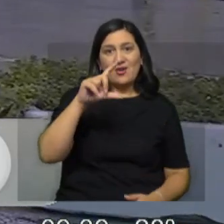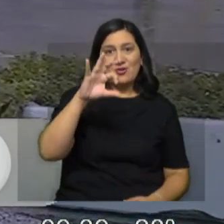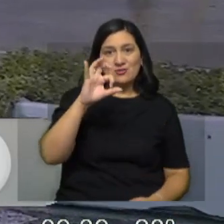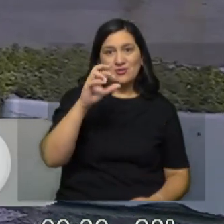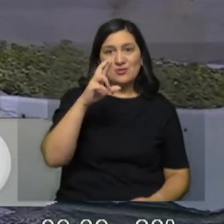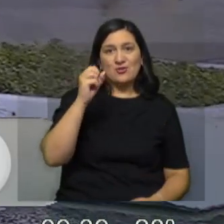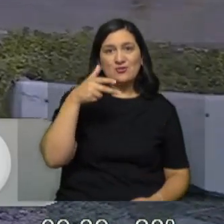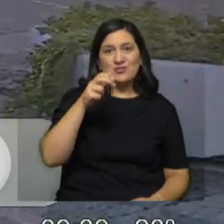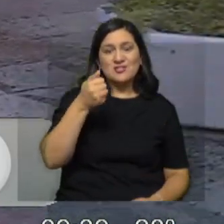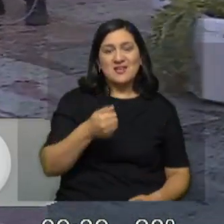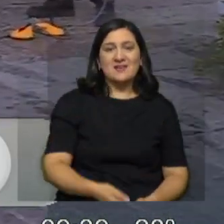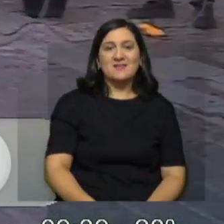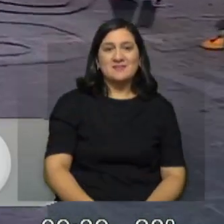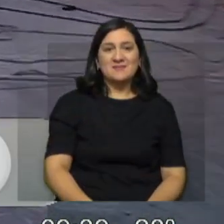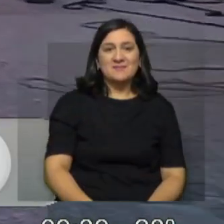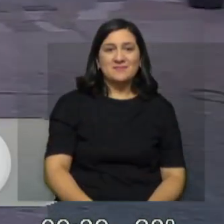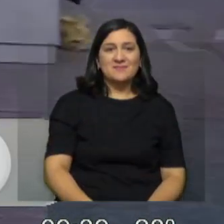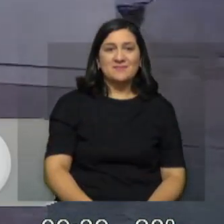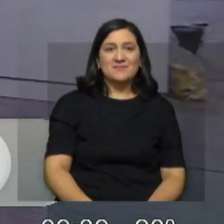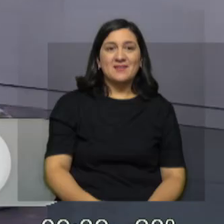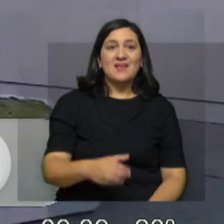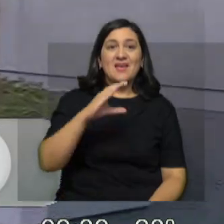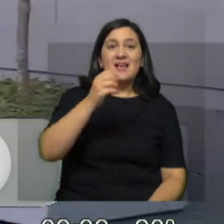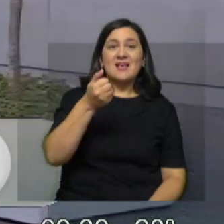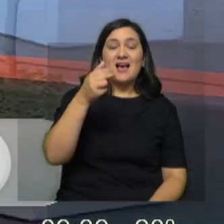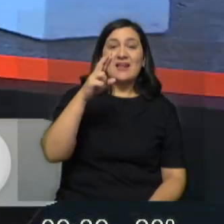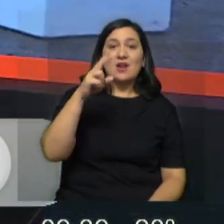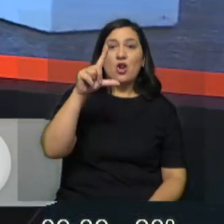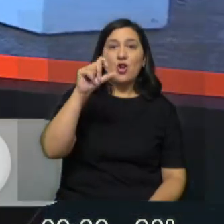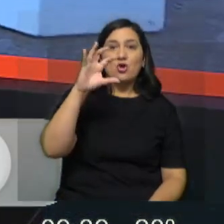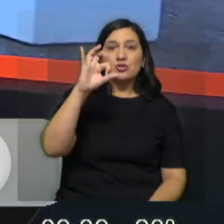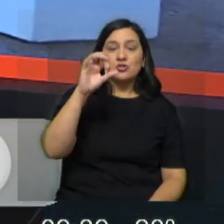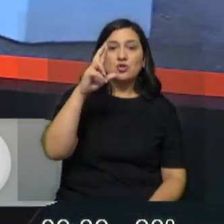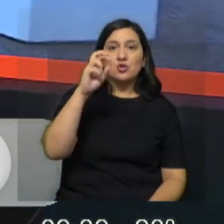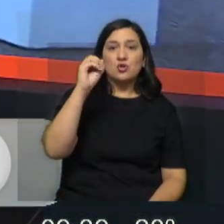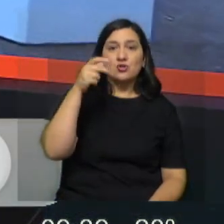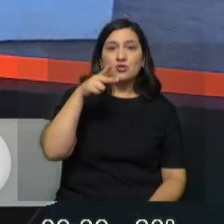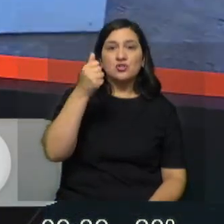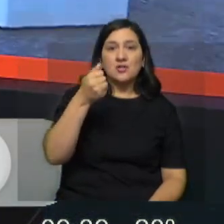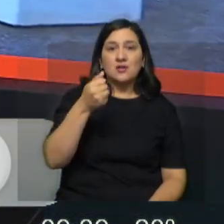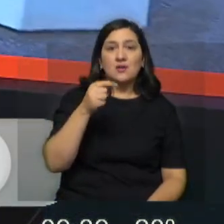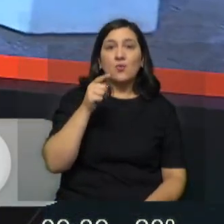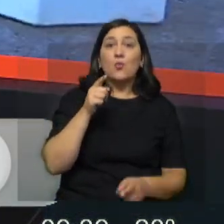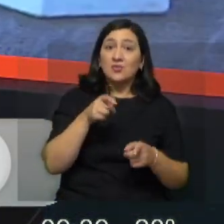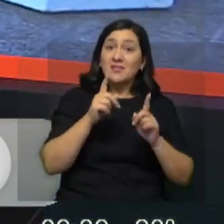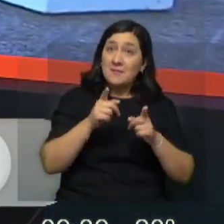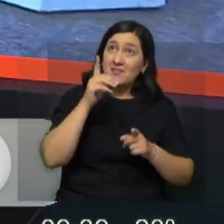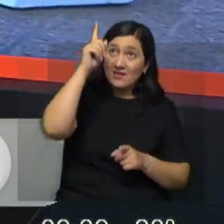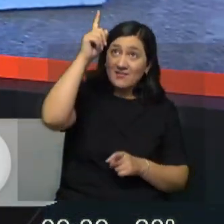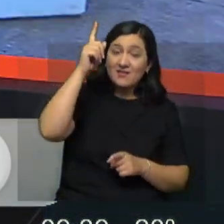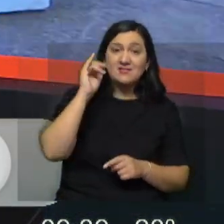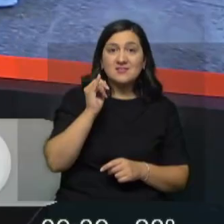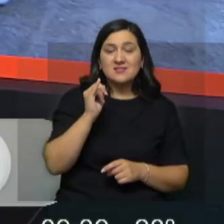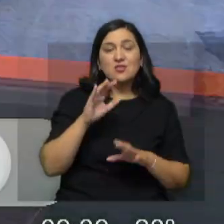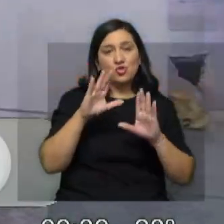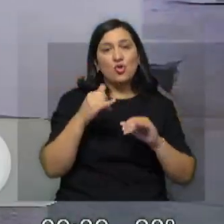nacional. Dale, campeón. Carlos Rocha, y la sonrisa de uno de los uruguayos. Ah, ¿usted también estaba arriba? Luz Rocha